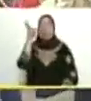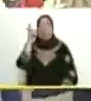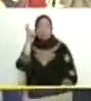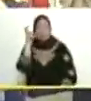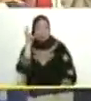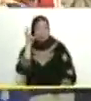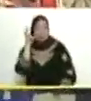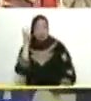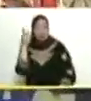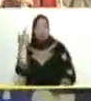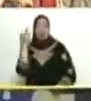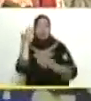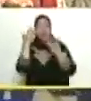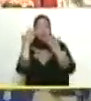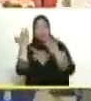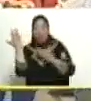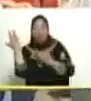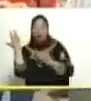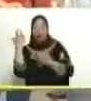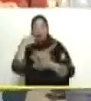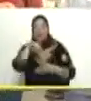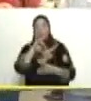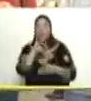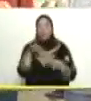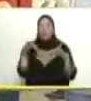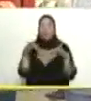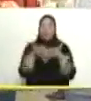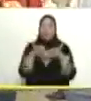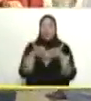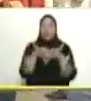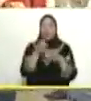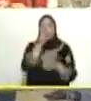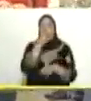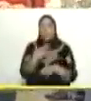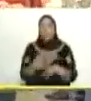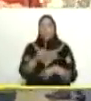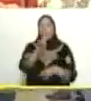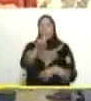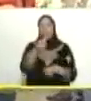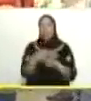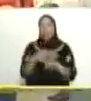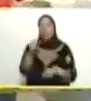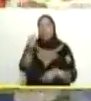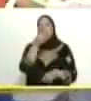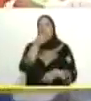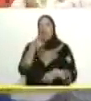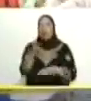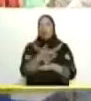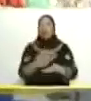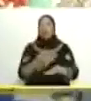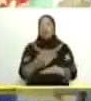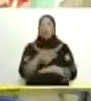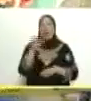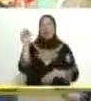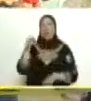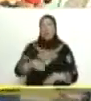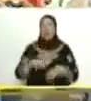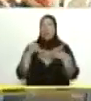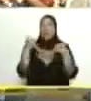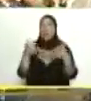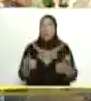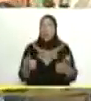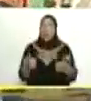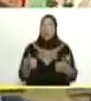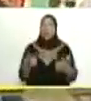del cuadrado. Y que no se les olvide el 1x10 del buen gobierno. Y las tejeras pintones. ¡Claro! ¡Viva la